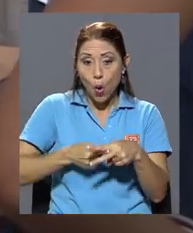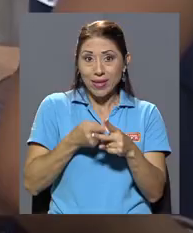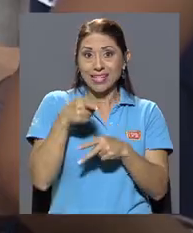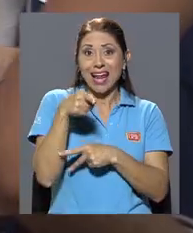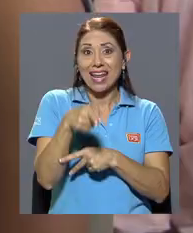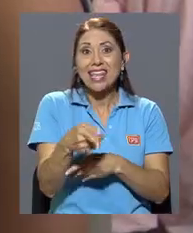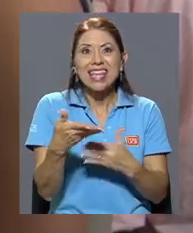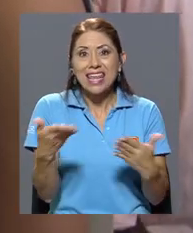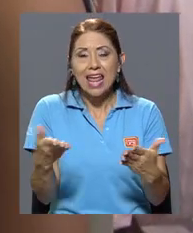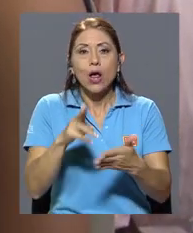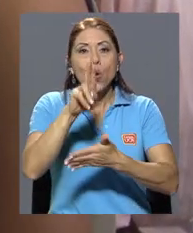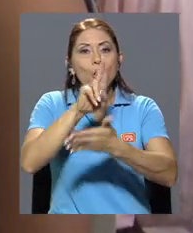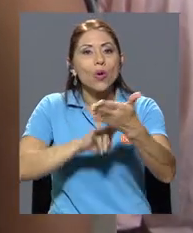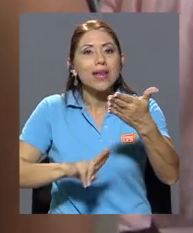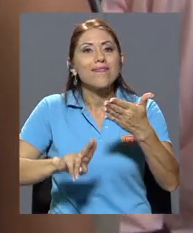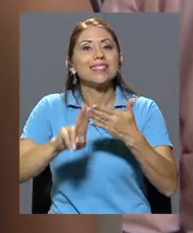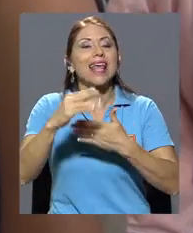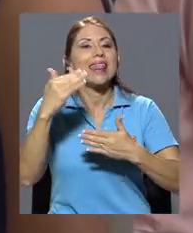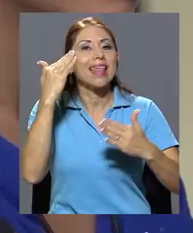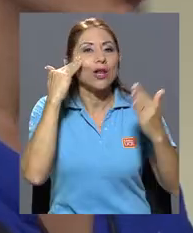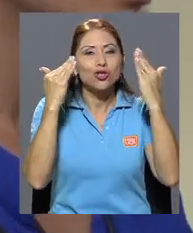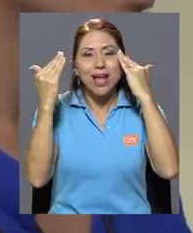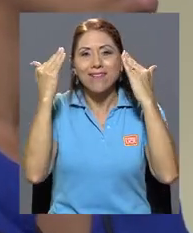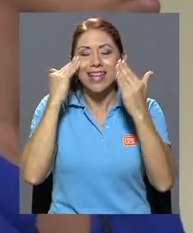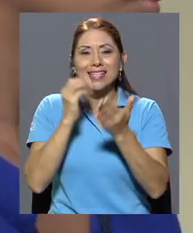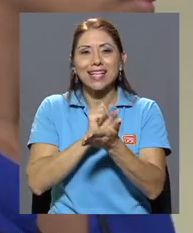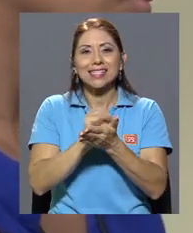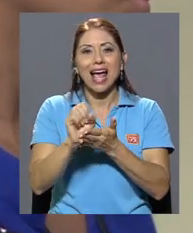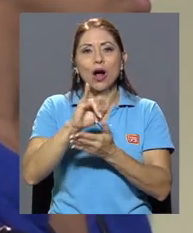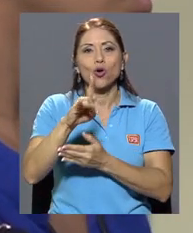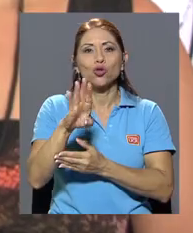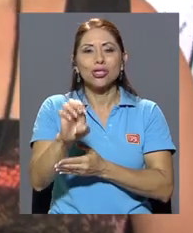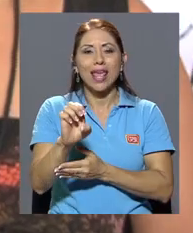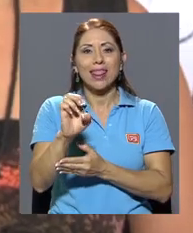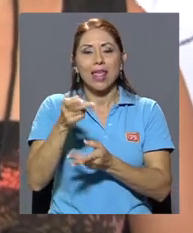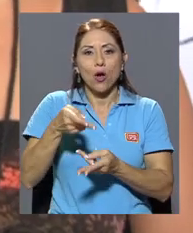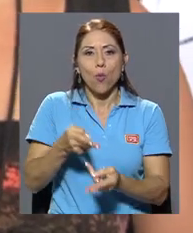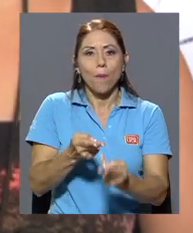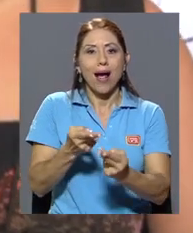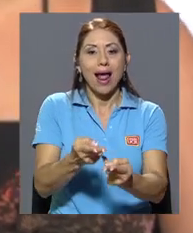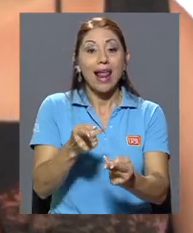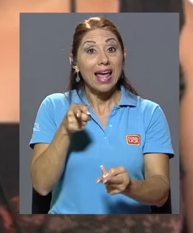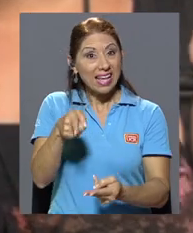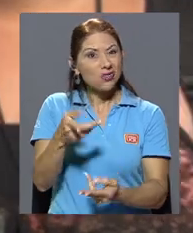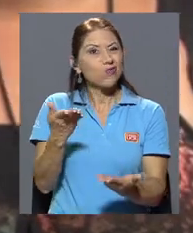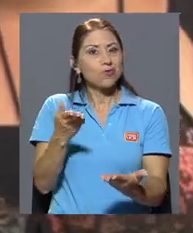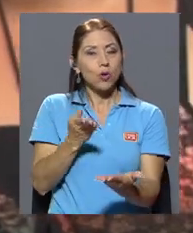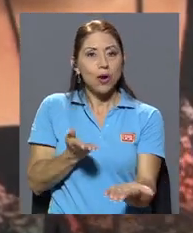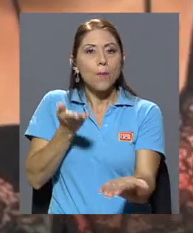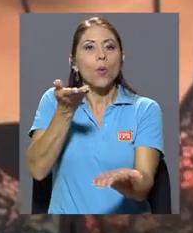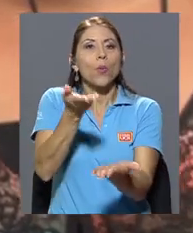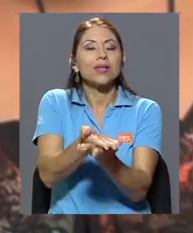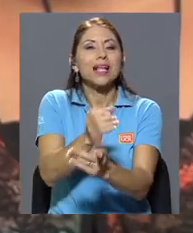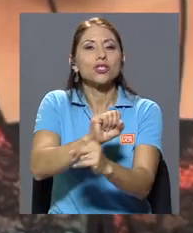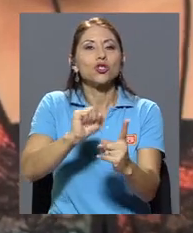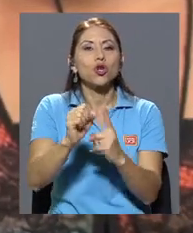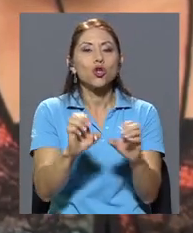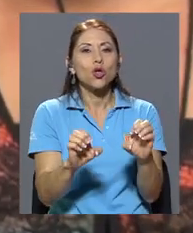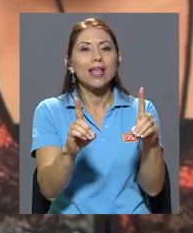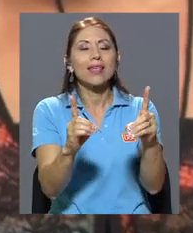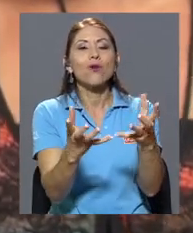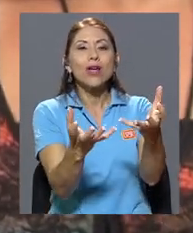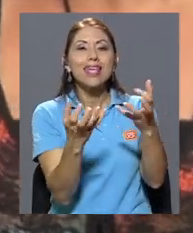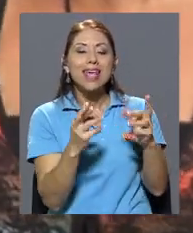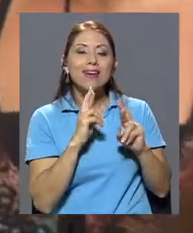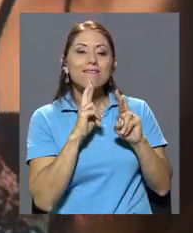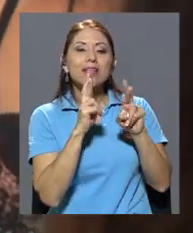zona la Universidad de los Saberes de San José de Opala, una propuesta socioeducativa que busca responder a las